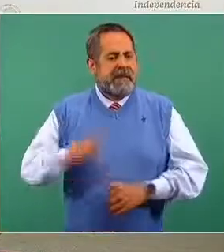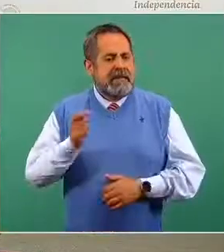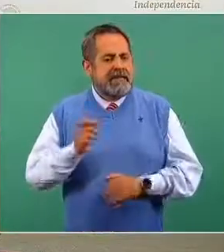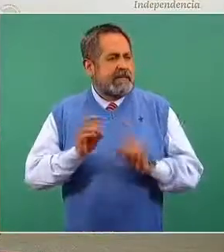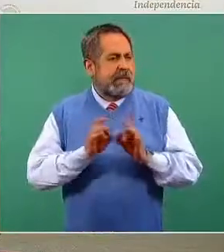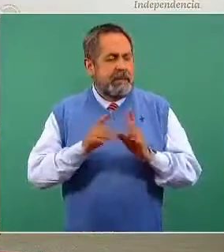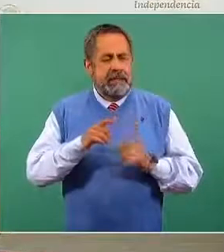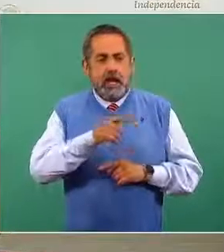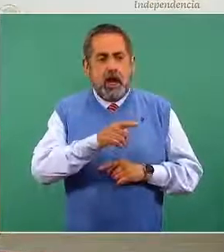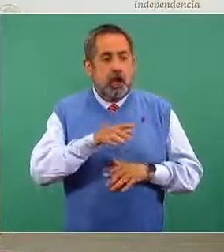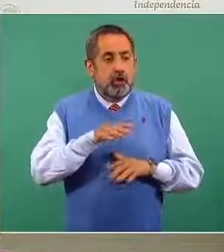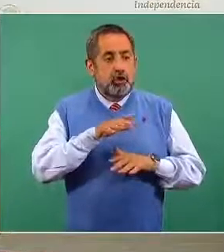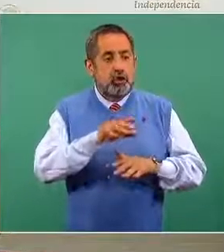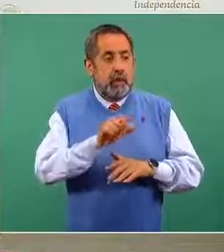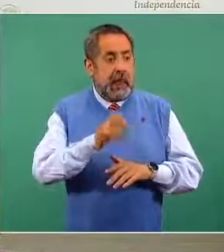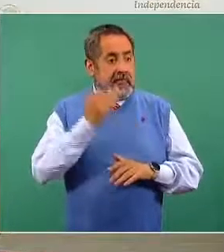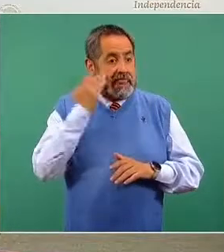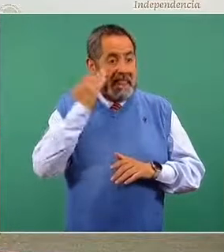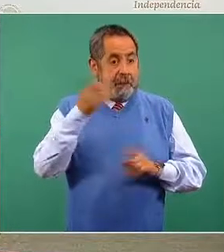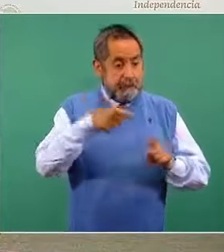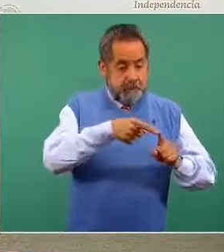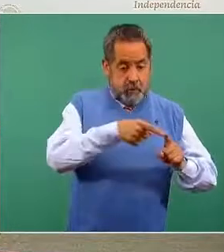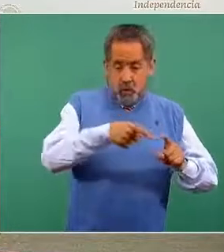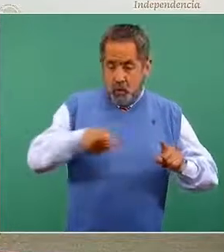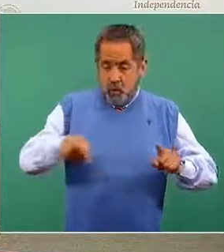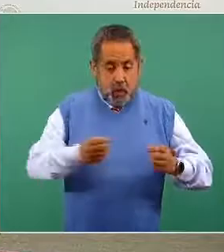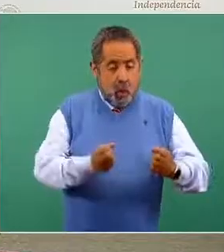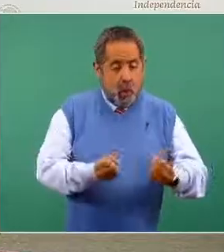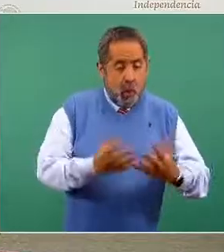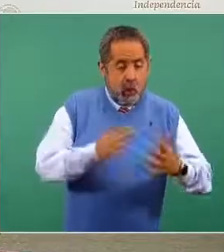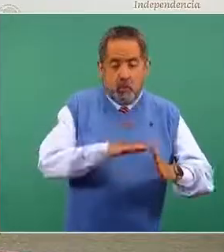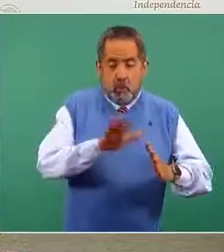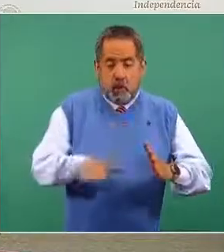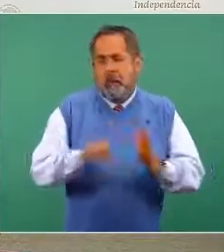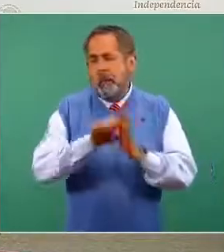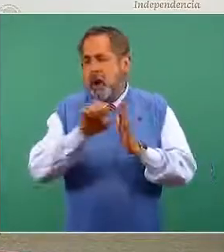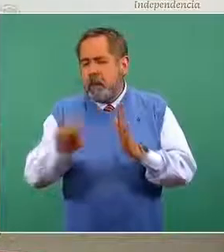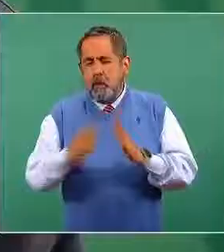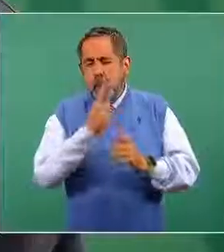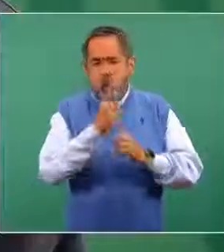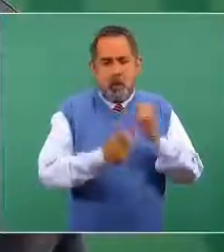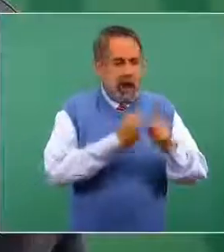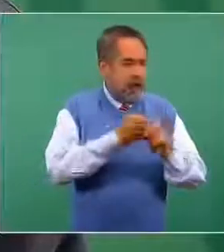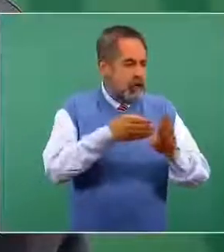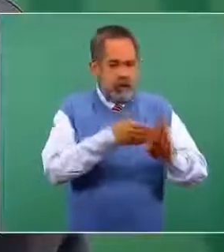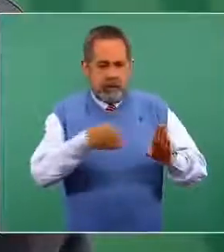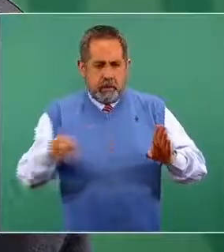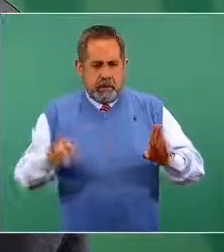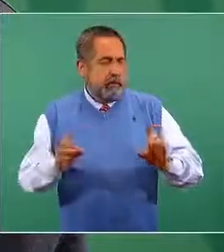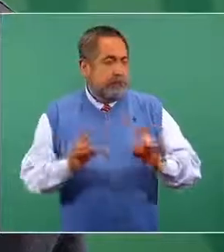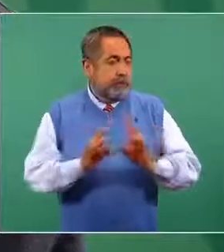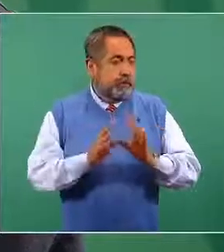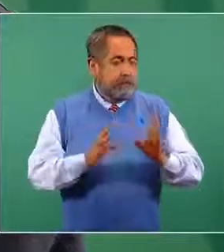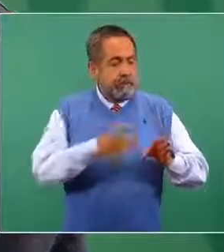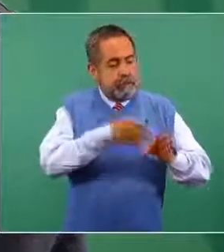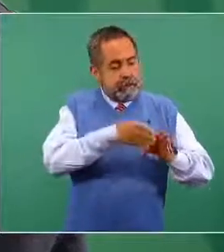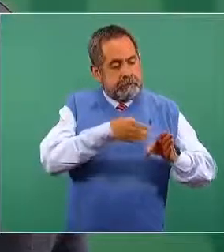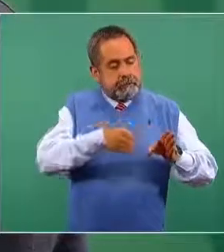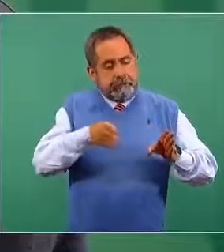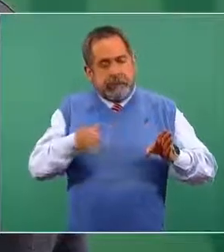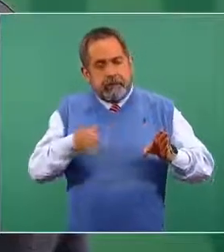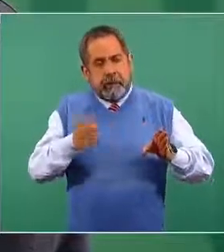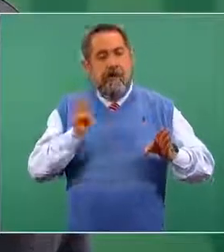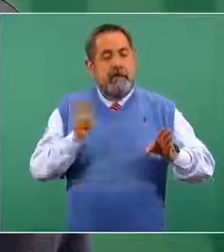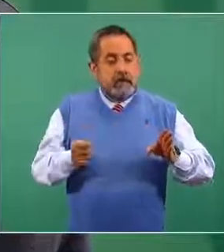ocurrido, obviamente, en una temporada determinada. Vamos a hablar de un año de ocurrencias. El exceso obviamente se